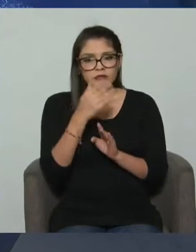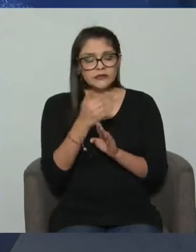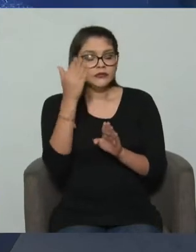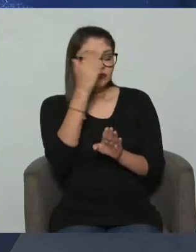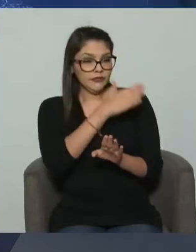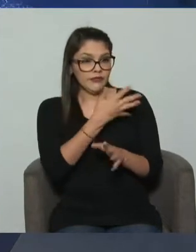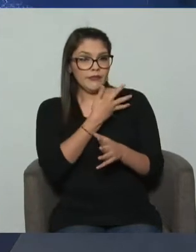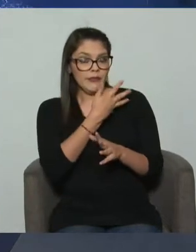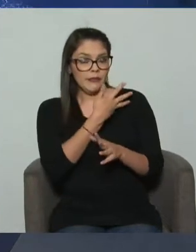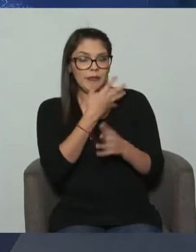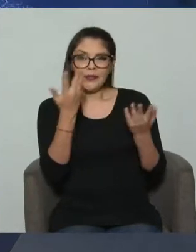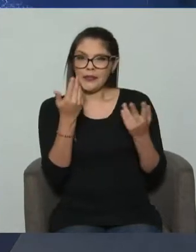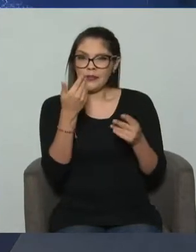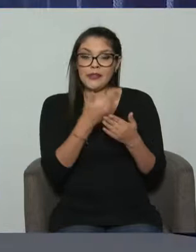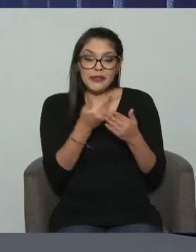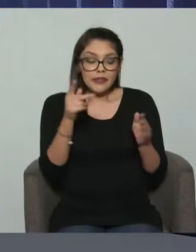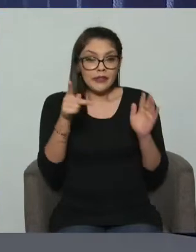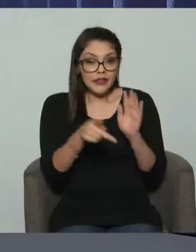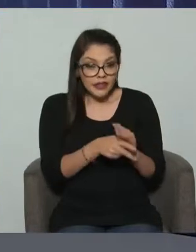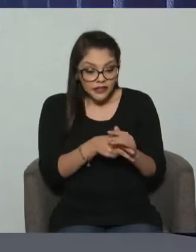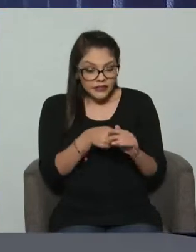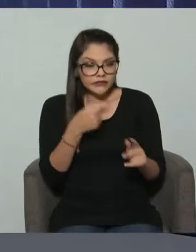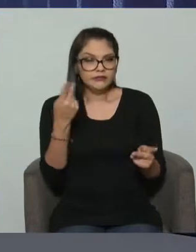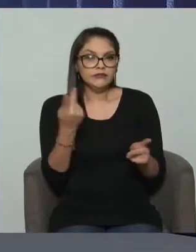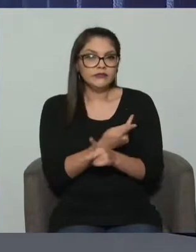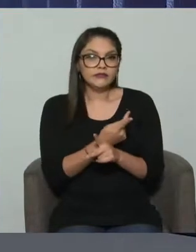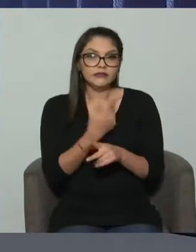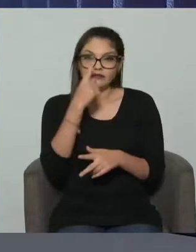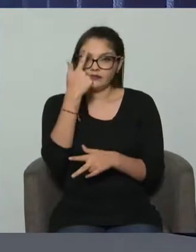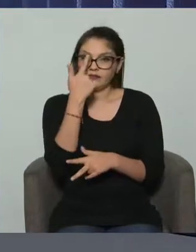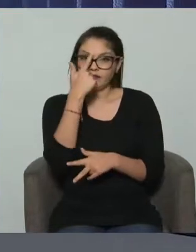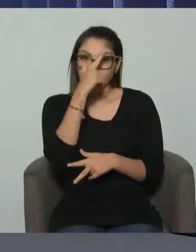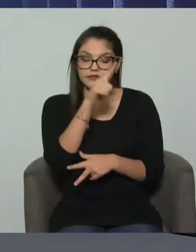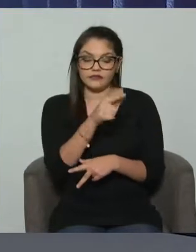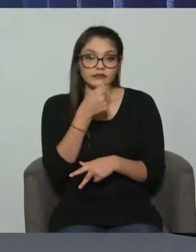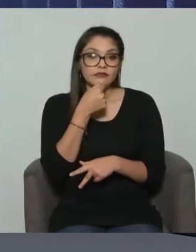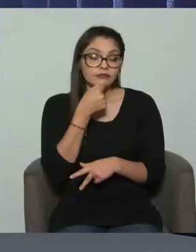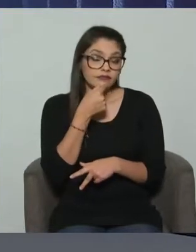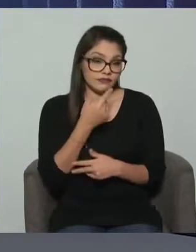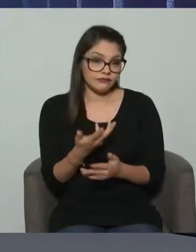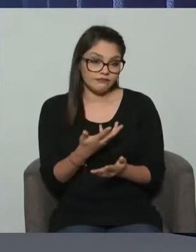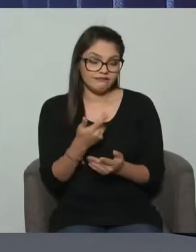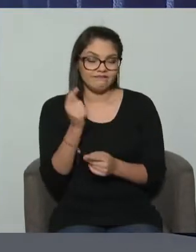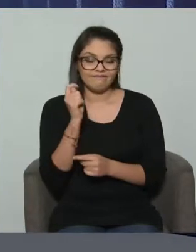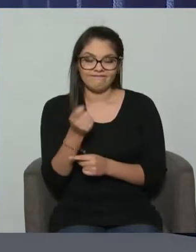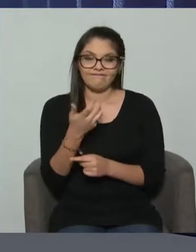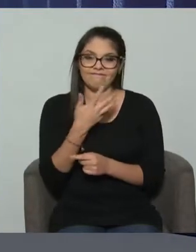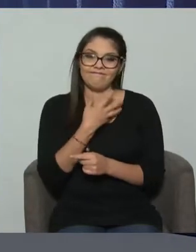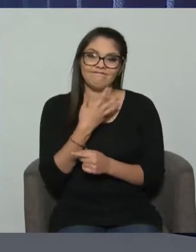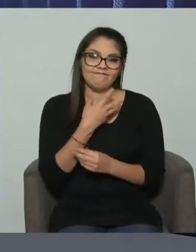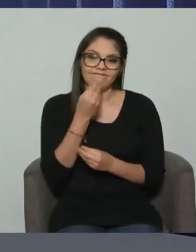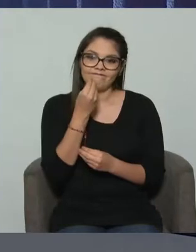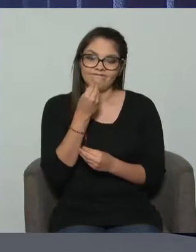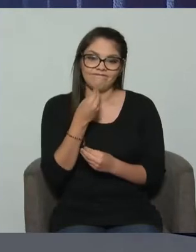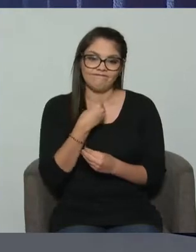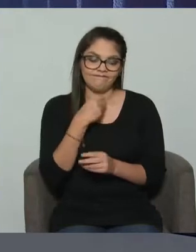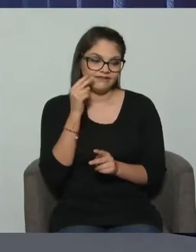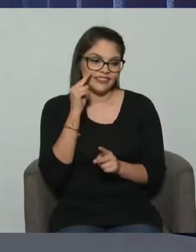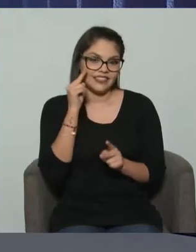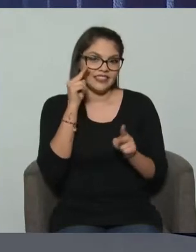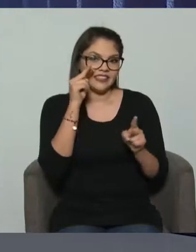este sería otro caso más lamentable de un pequeño, de un niño que se viste como pues con